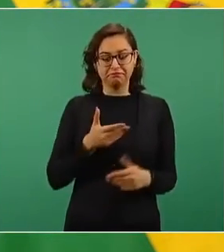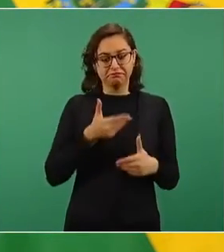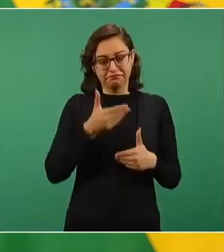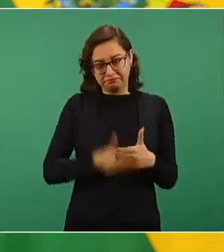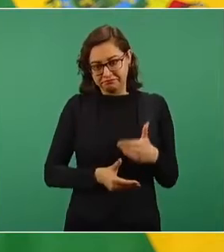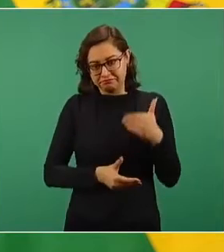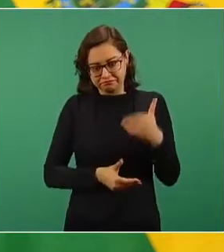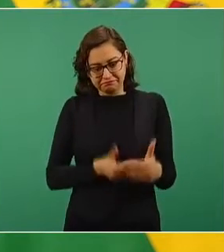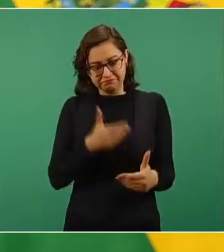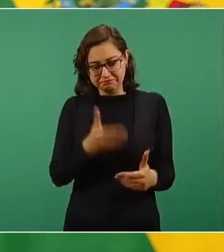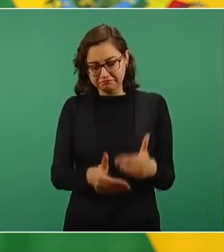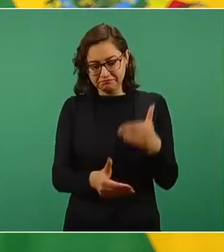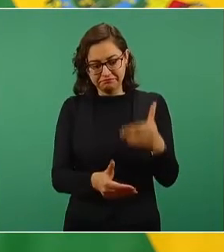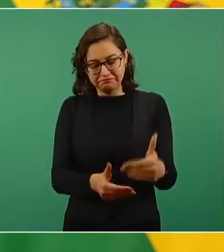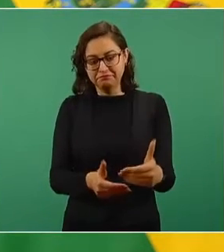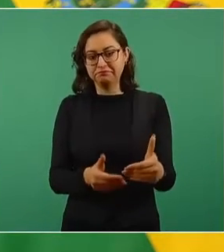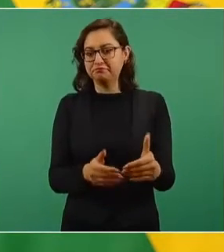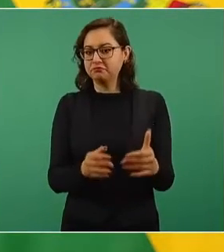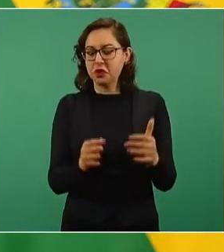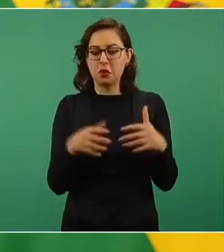de antes del golpe.